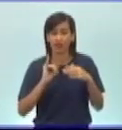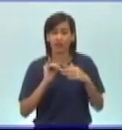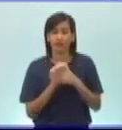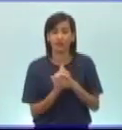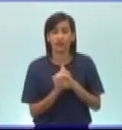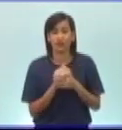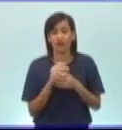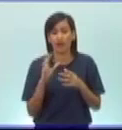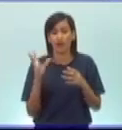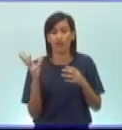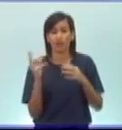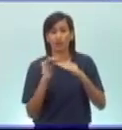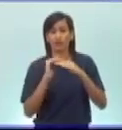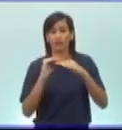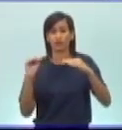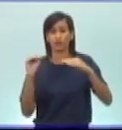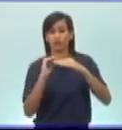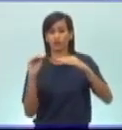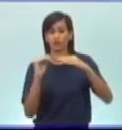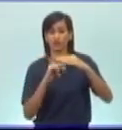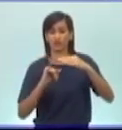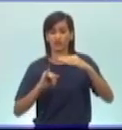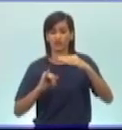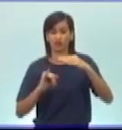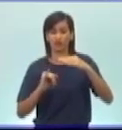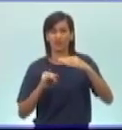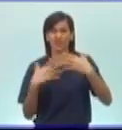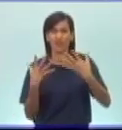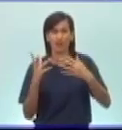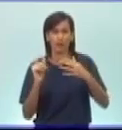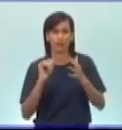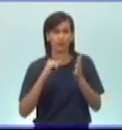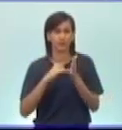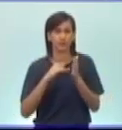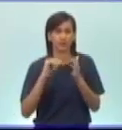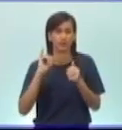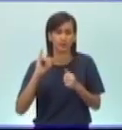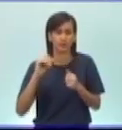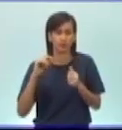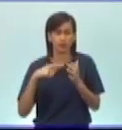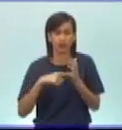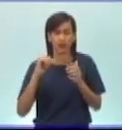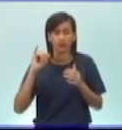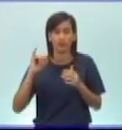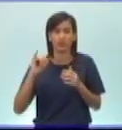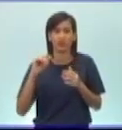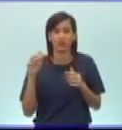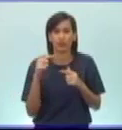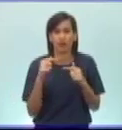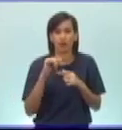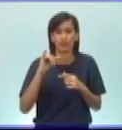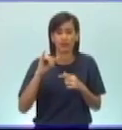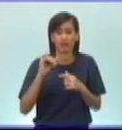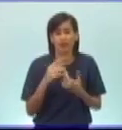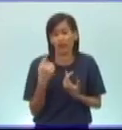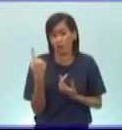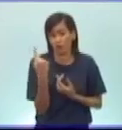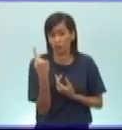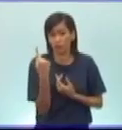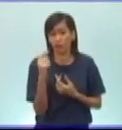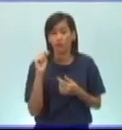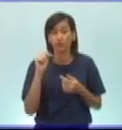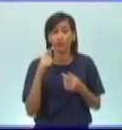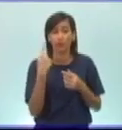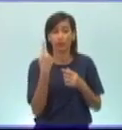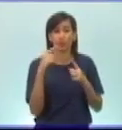el común denominador. ¿Qué número multiplicado por 6 es igual a 6? Pues es 1. Por lo tanto, 1 por